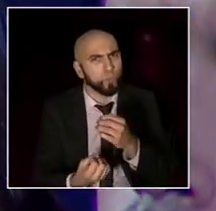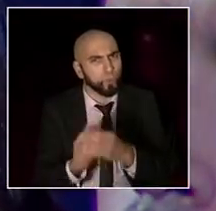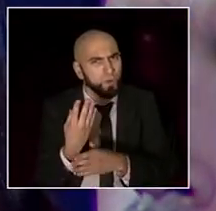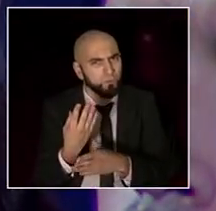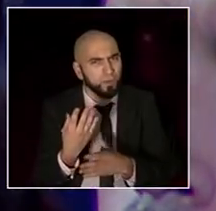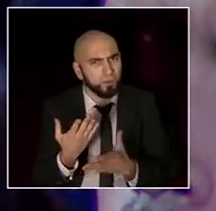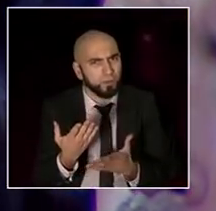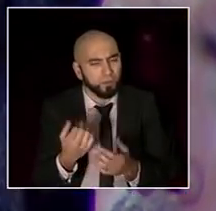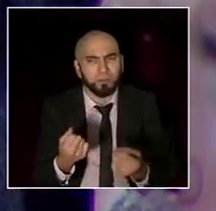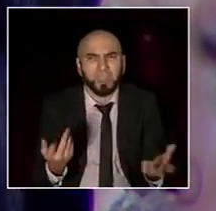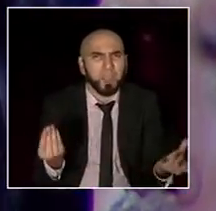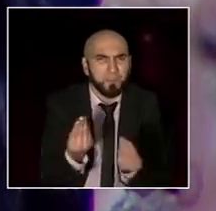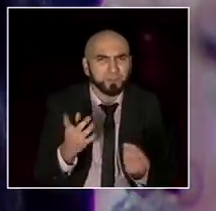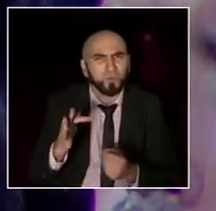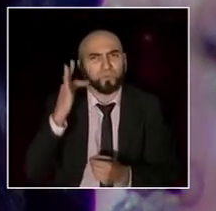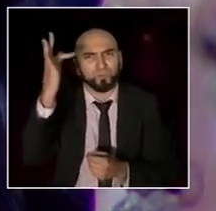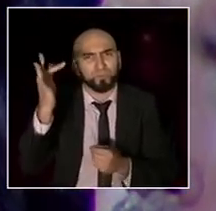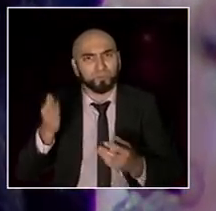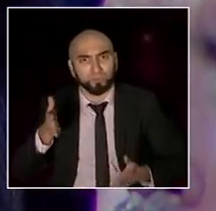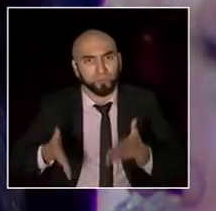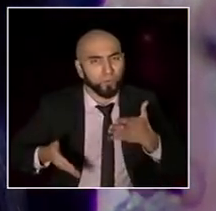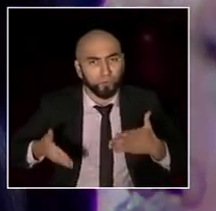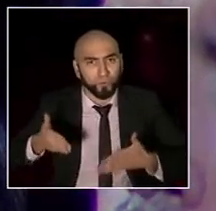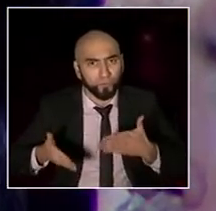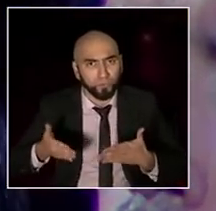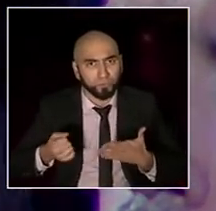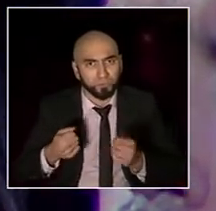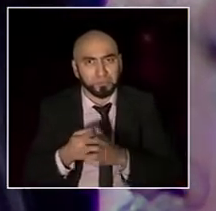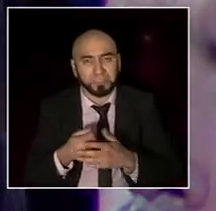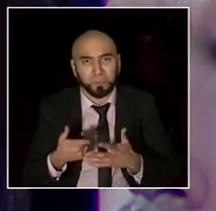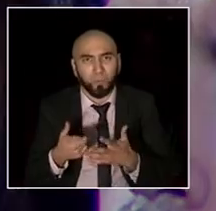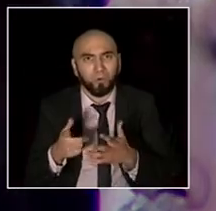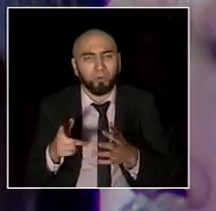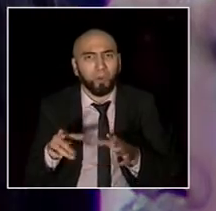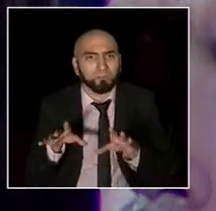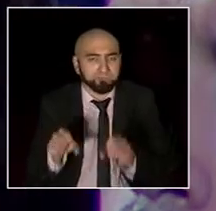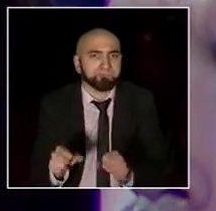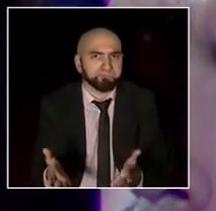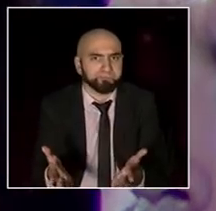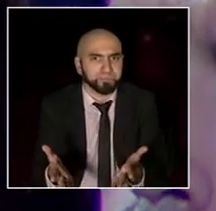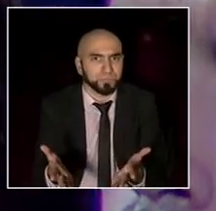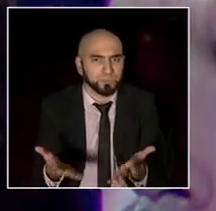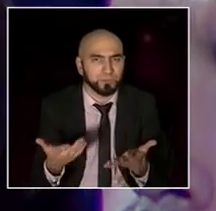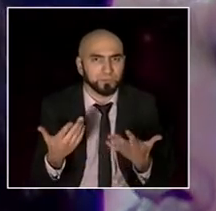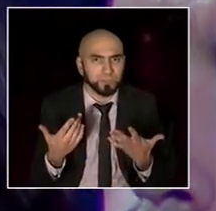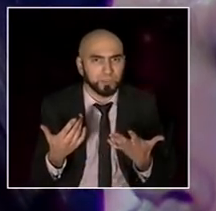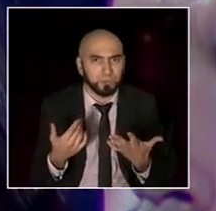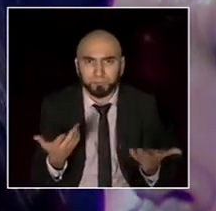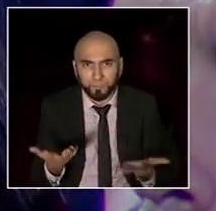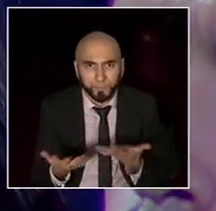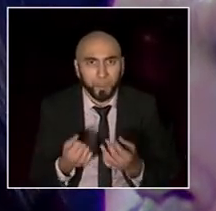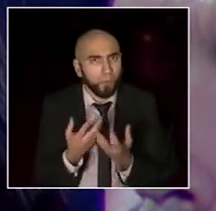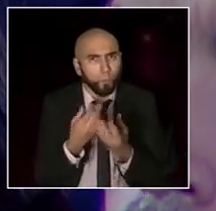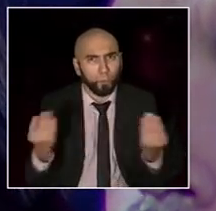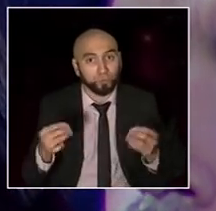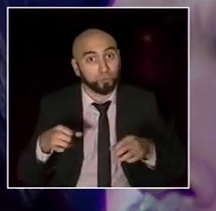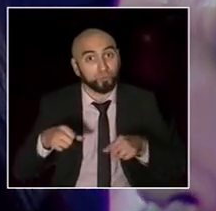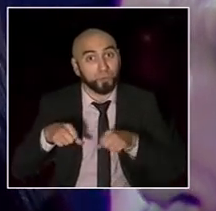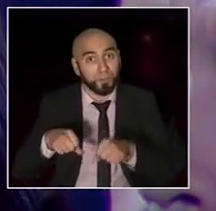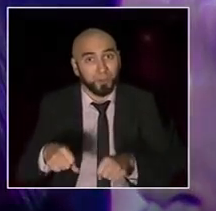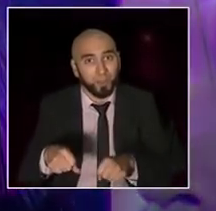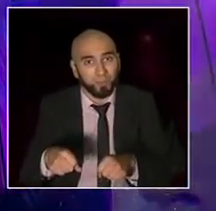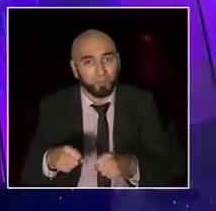la inteligencia artificial y la robótica ocupen crecientes espacios? Que ya hoy día lo están ocupando en muchos supermercados en este país, los